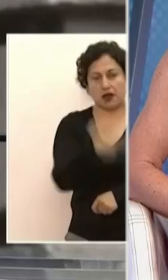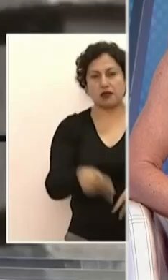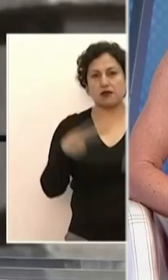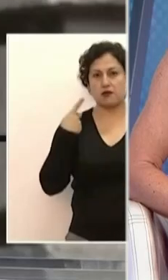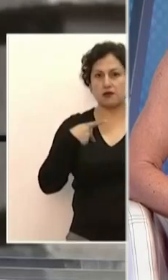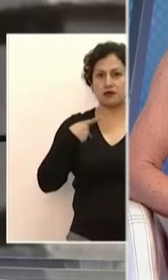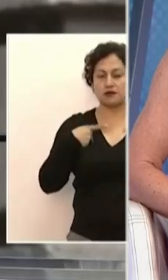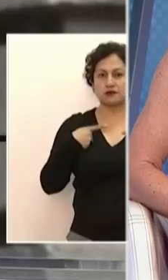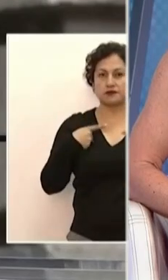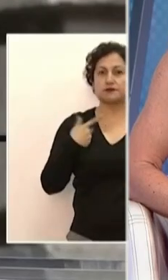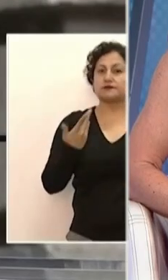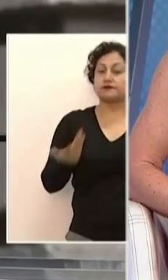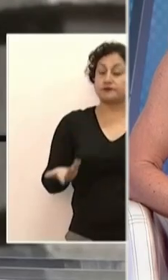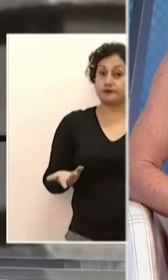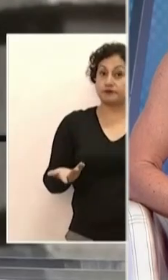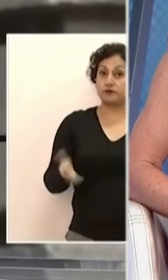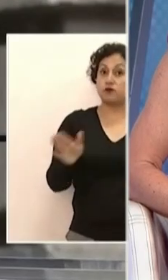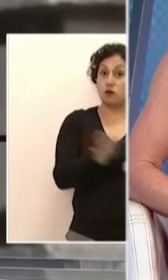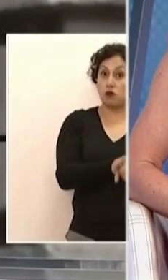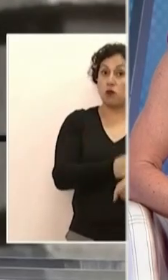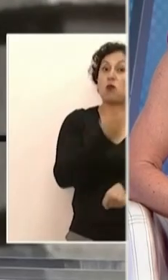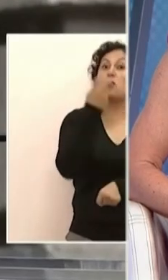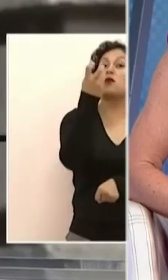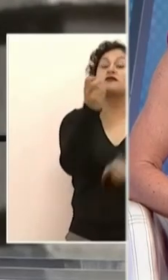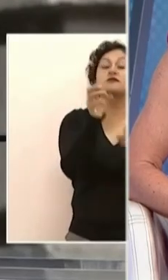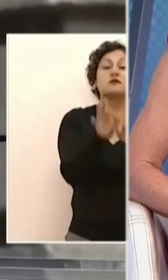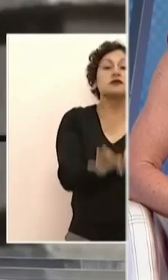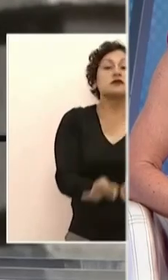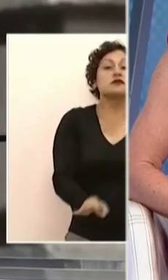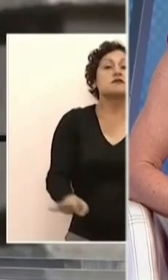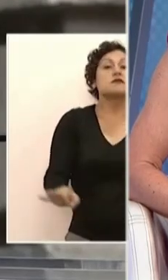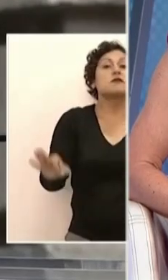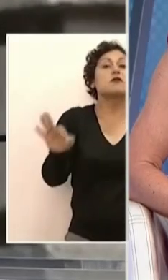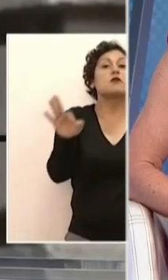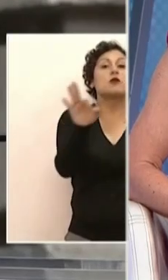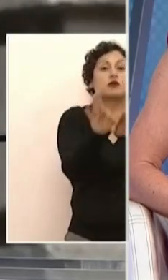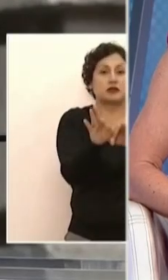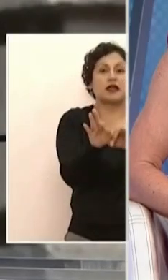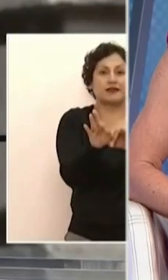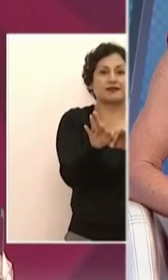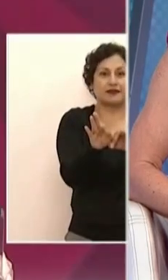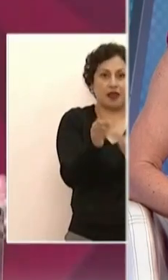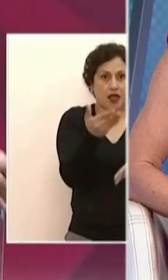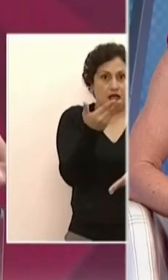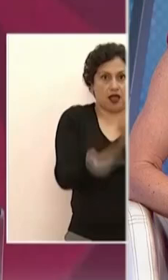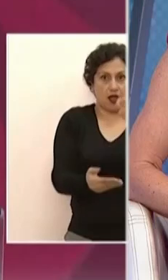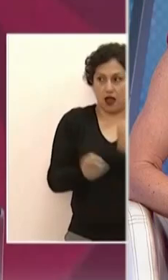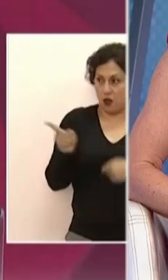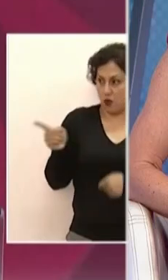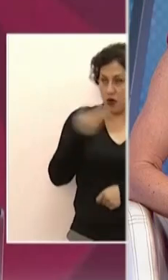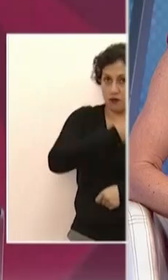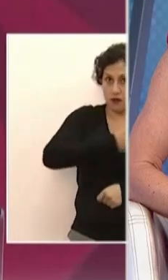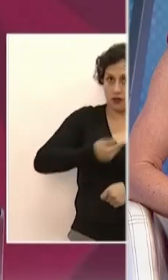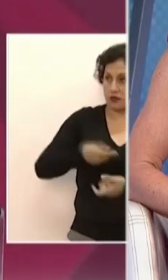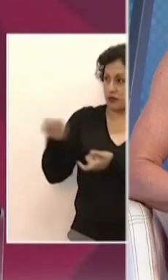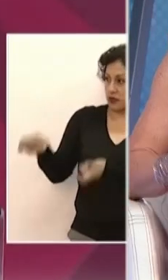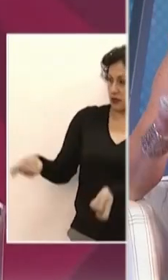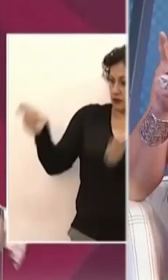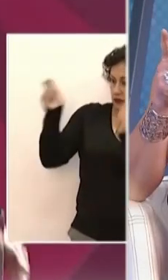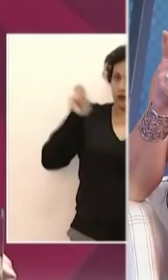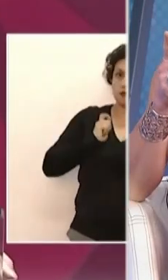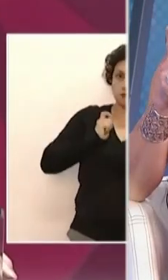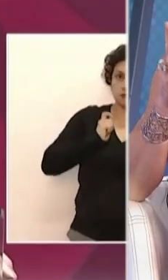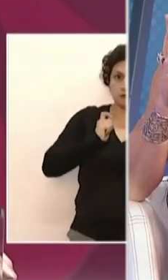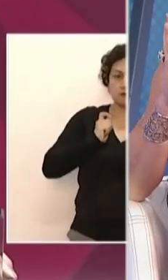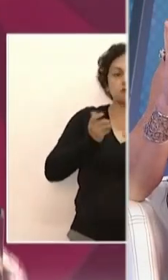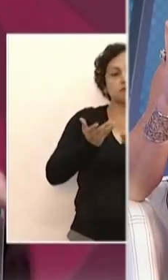Comercio Internacional. Imagínate, ni siquiera es ministro, no han enviado un funcionario, digamos, importante también, pero que pues no tiene el peso de alguna manera. No, y ha